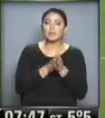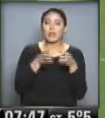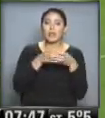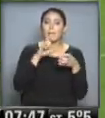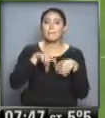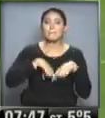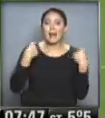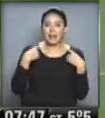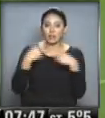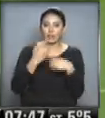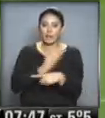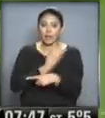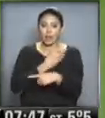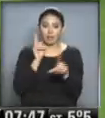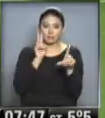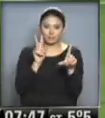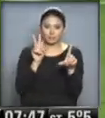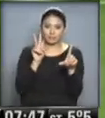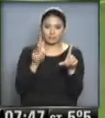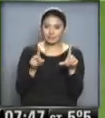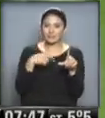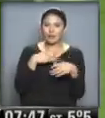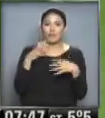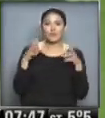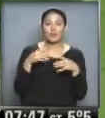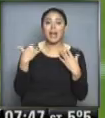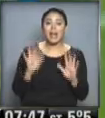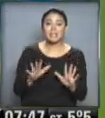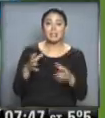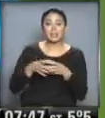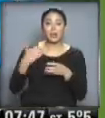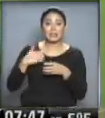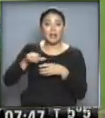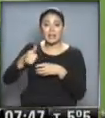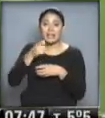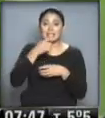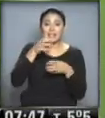sobre Rafaela. Lo que tiene el fútbol, ¿no? Porque ganando Argentinos, si San